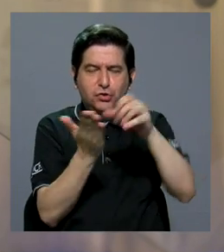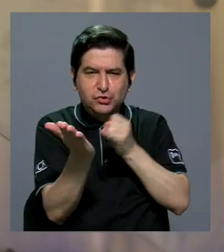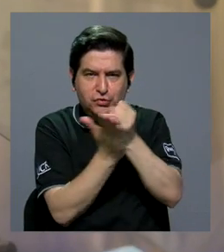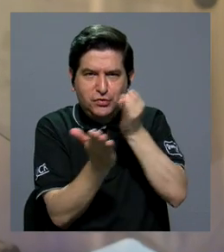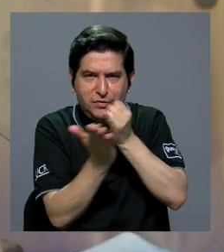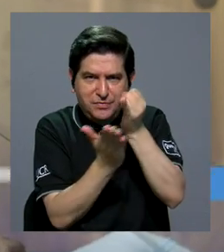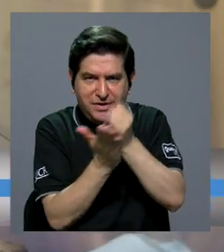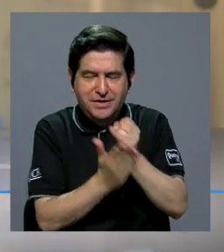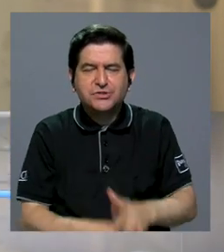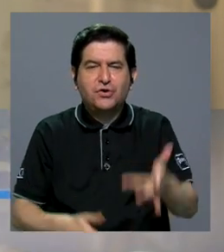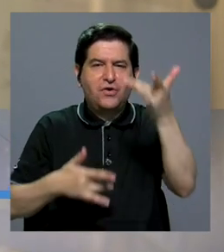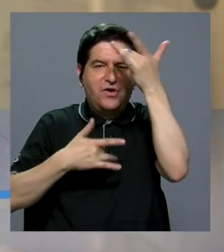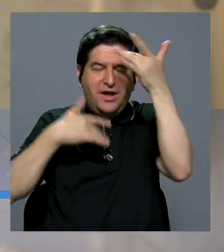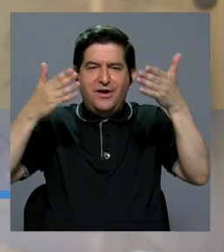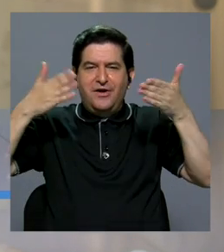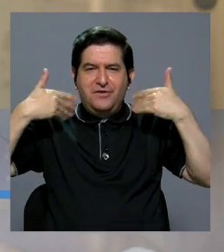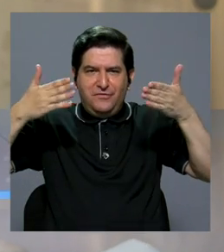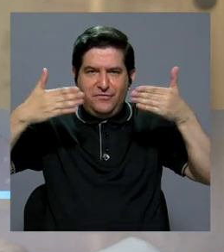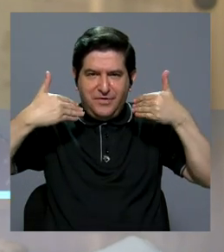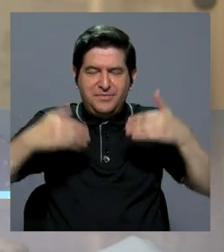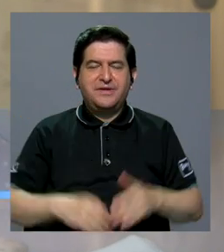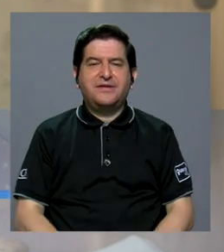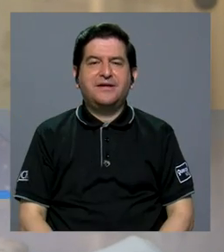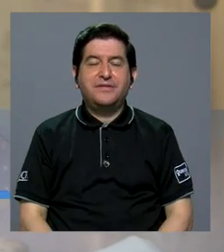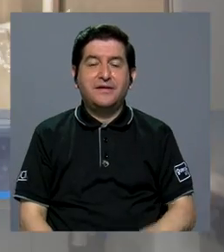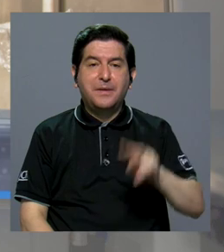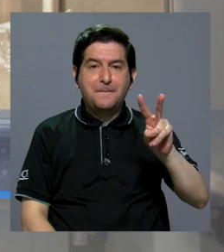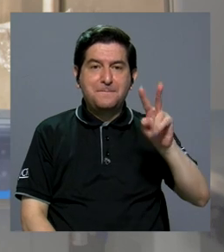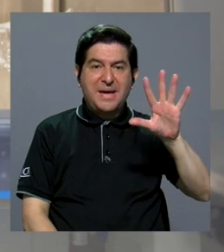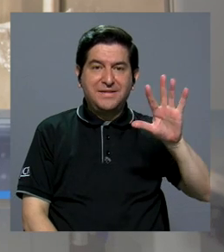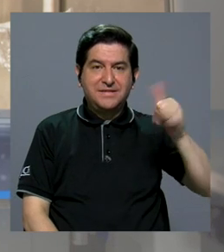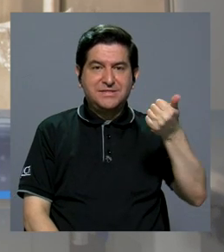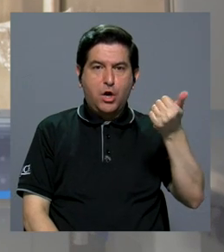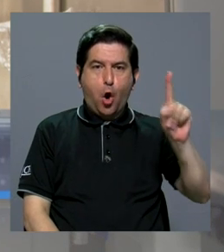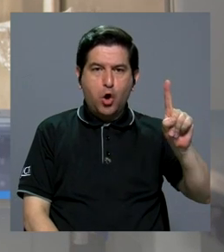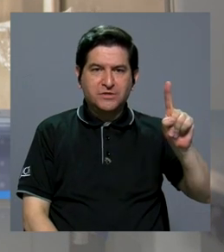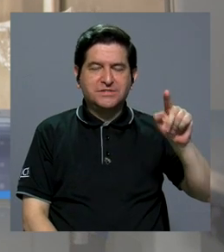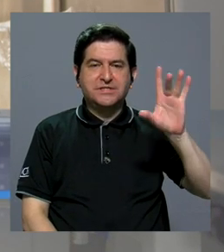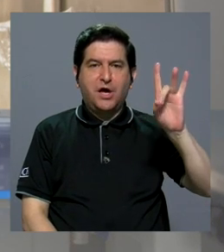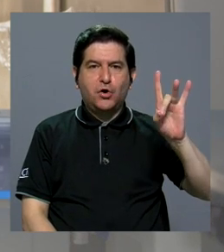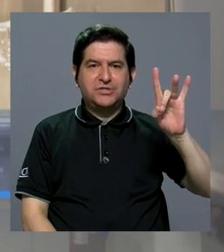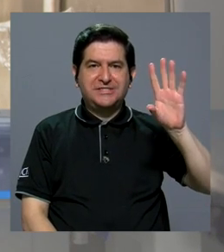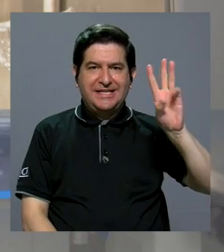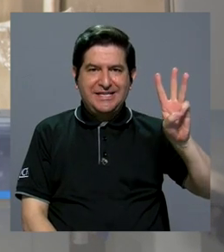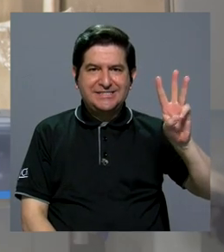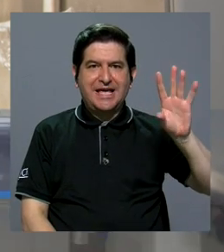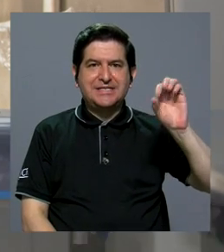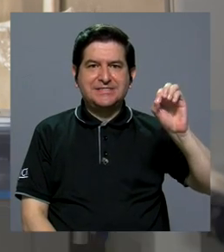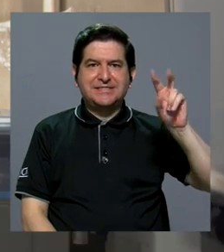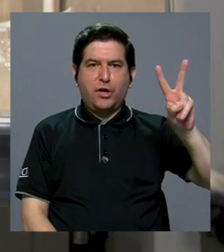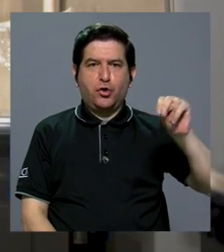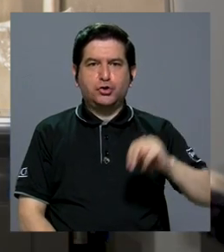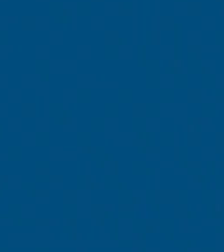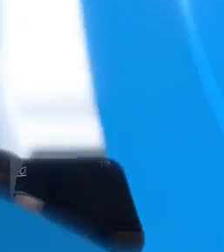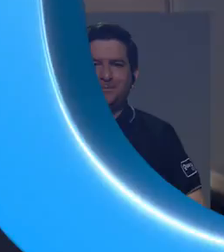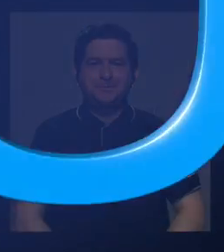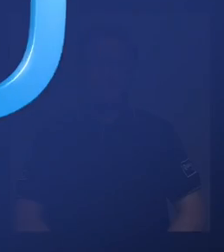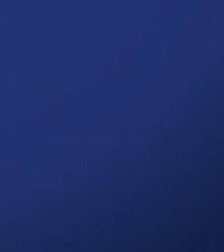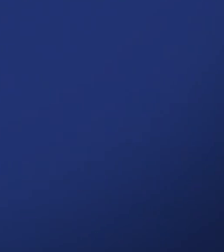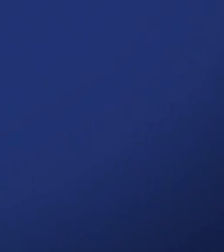de Investigación de Enfermedades Tropicales al 2511-8602.